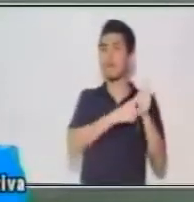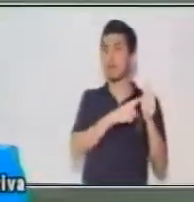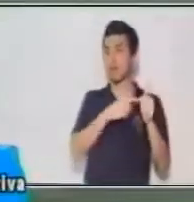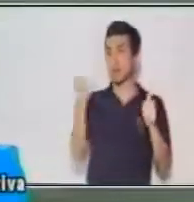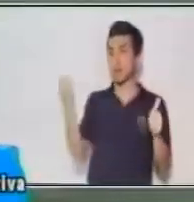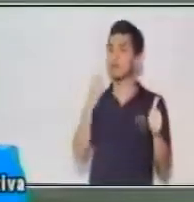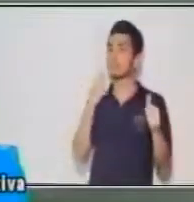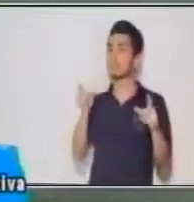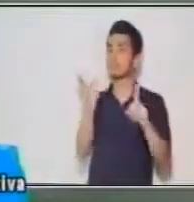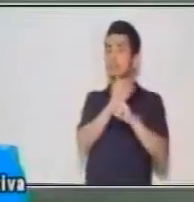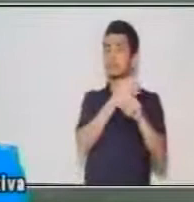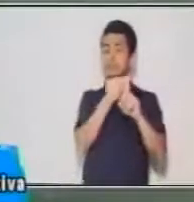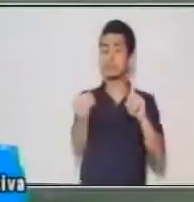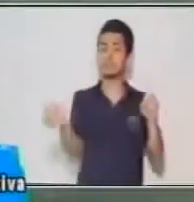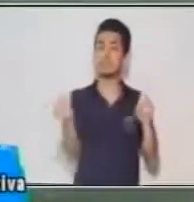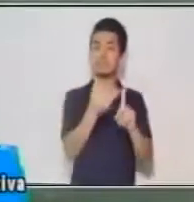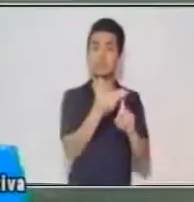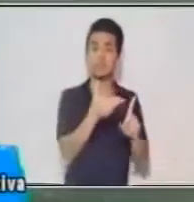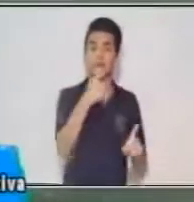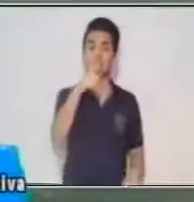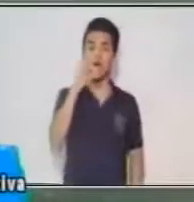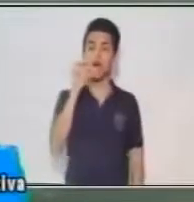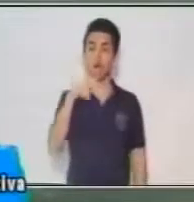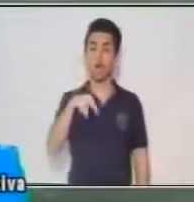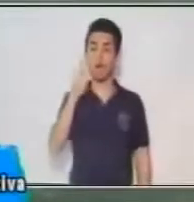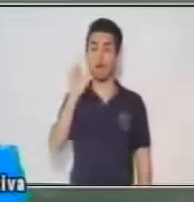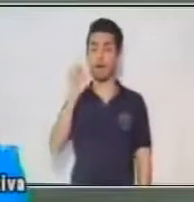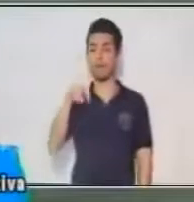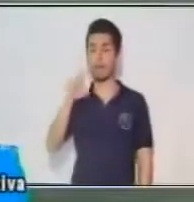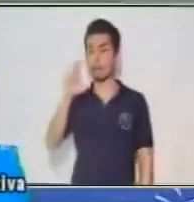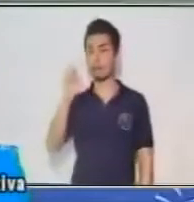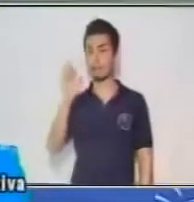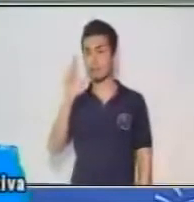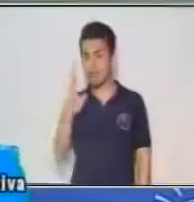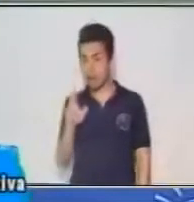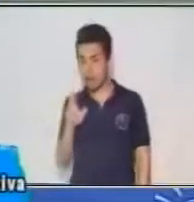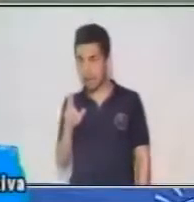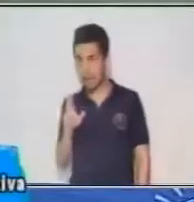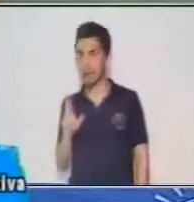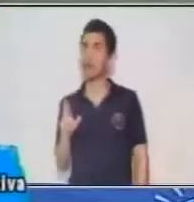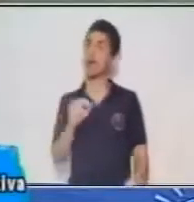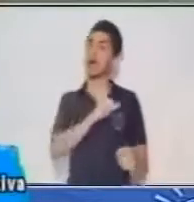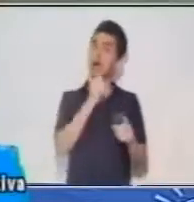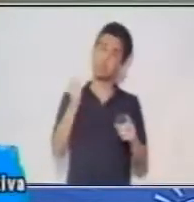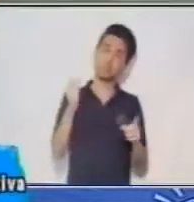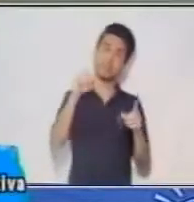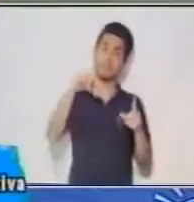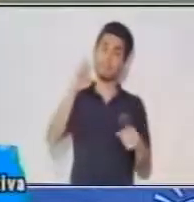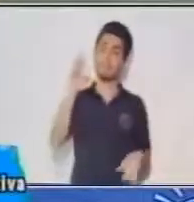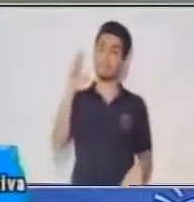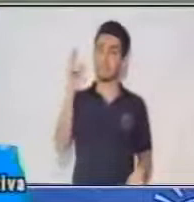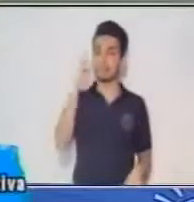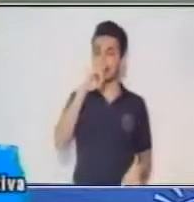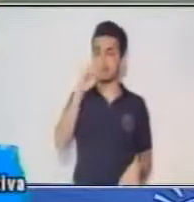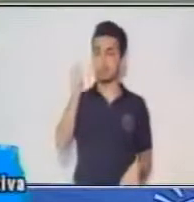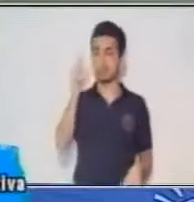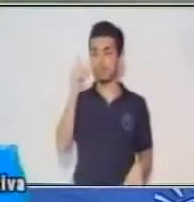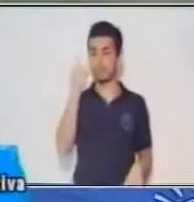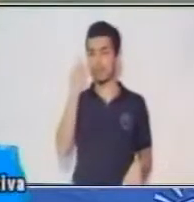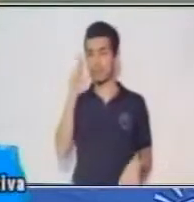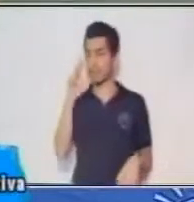convencer, de persuadir. Todo lo que yo esté informando en este tipo de texto es